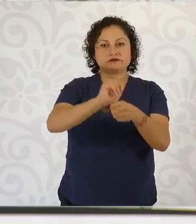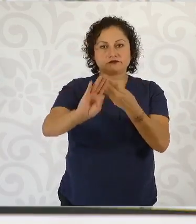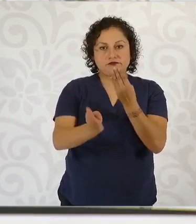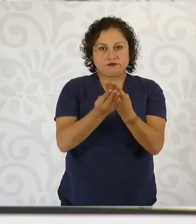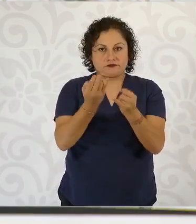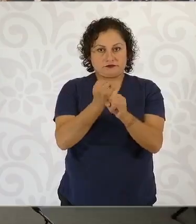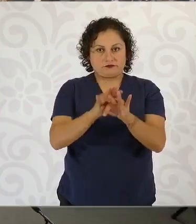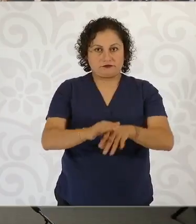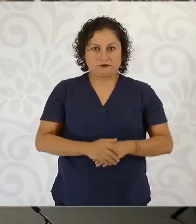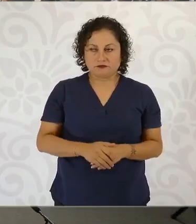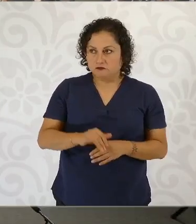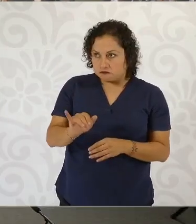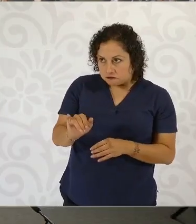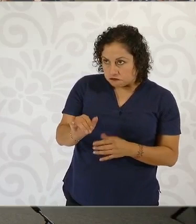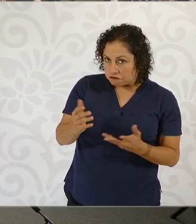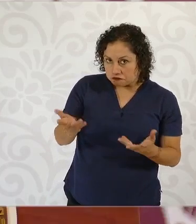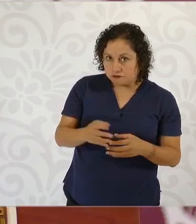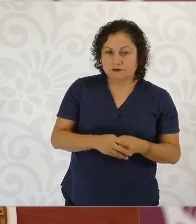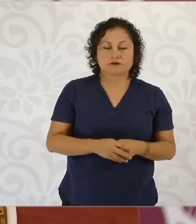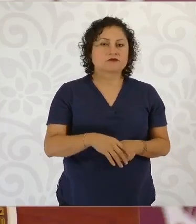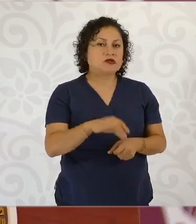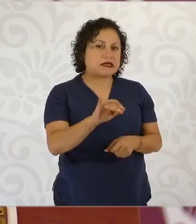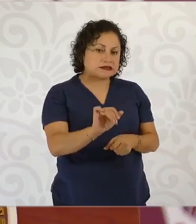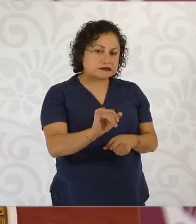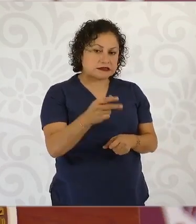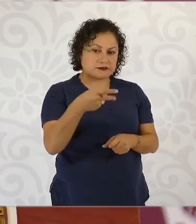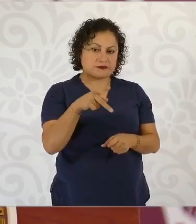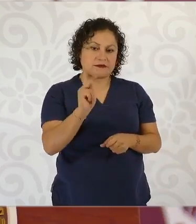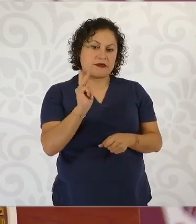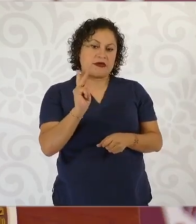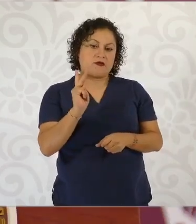las ha habido, presidente? Pues sí, pero no